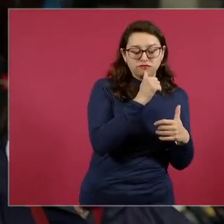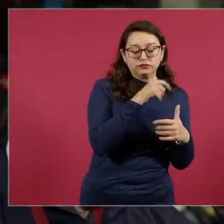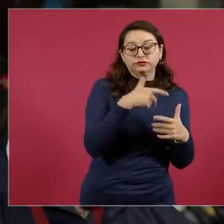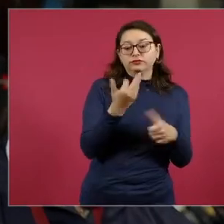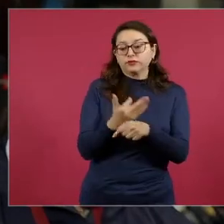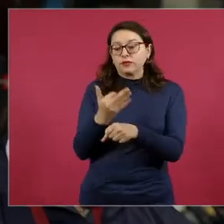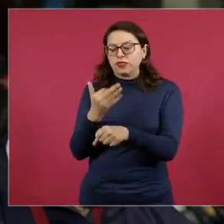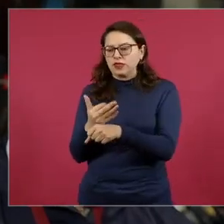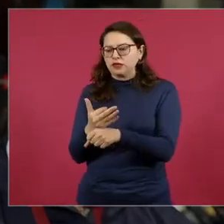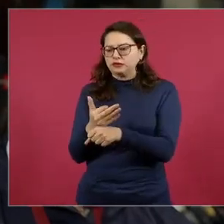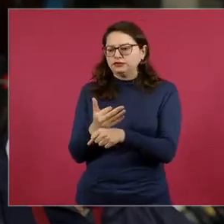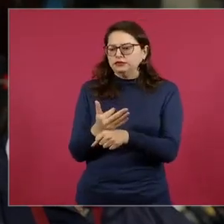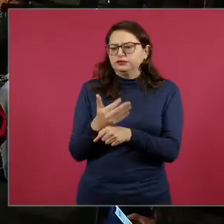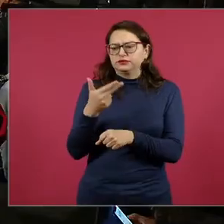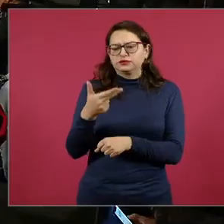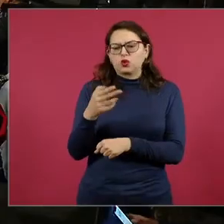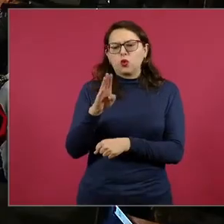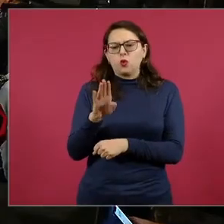17,843.